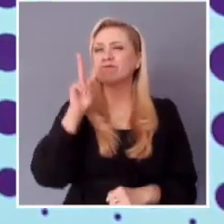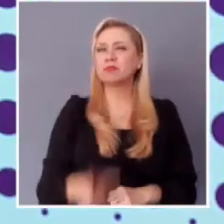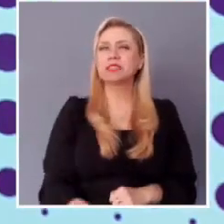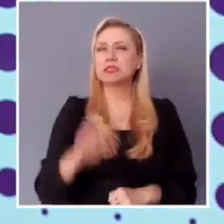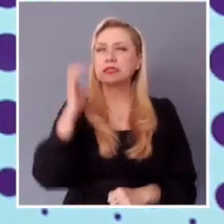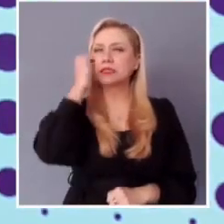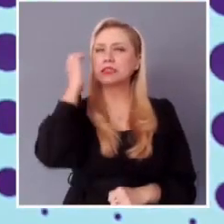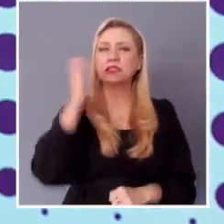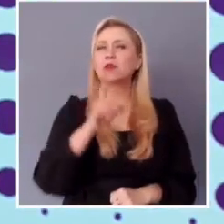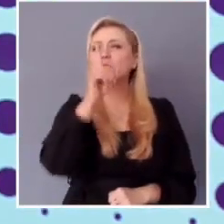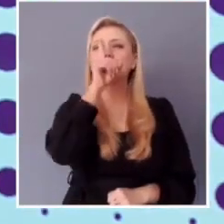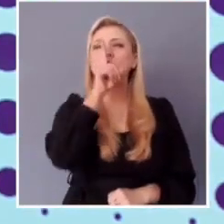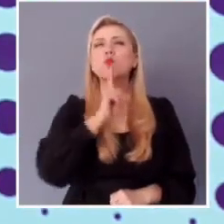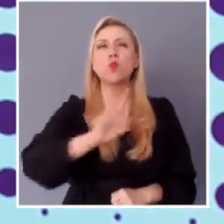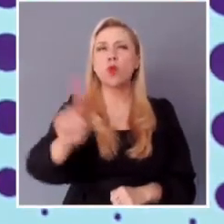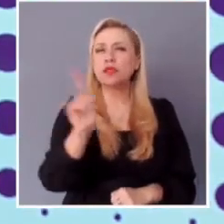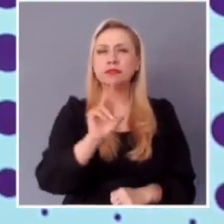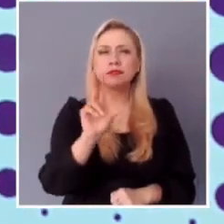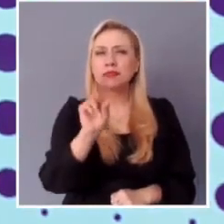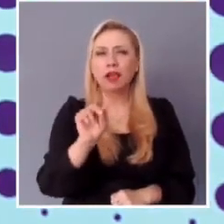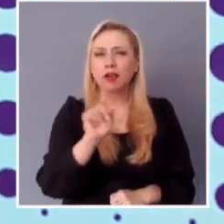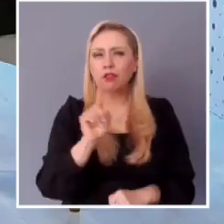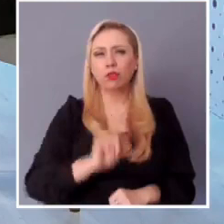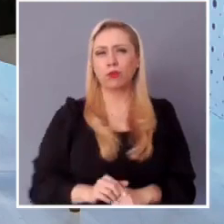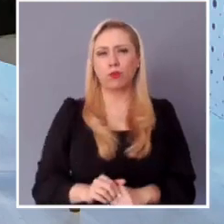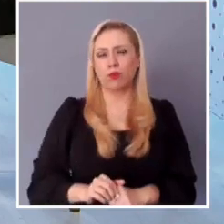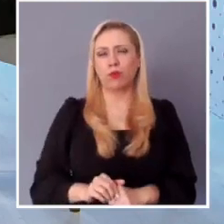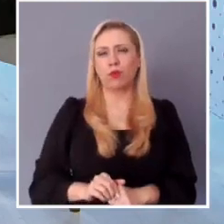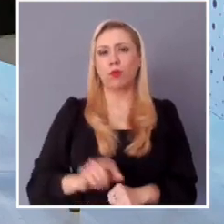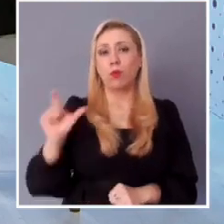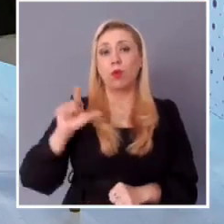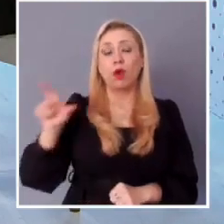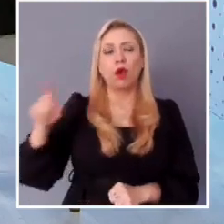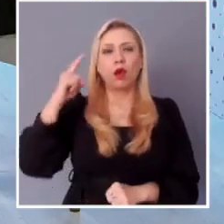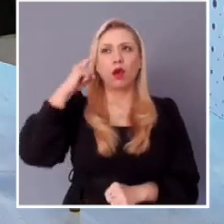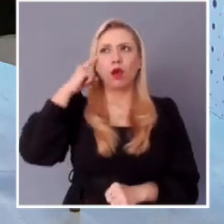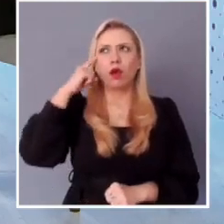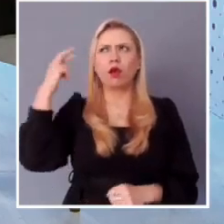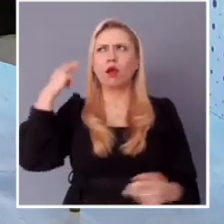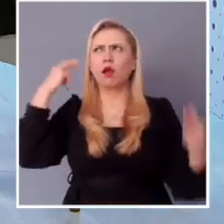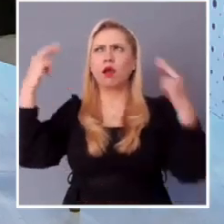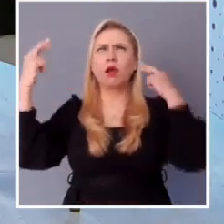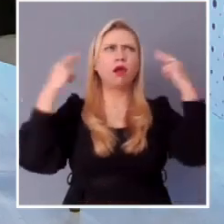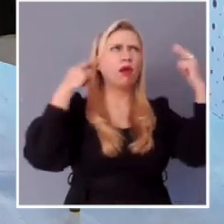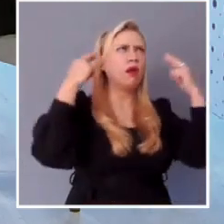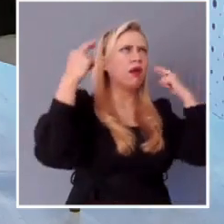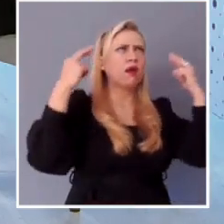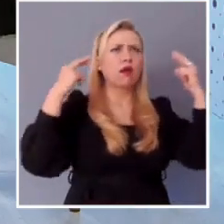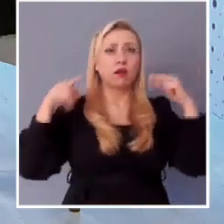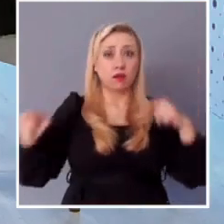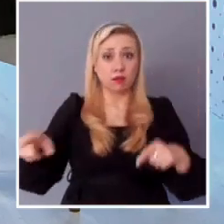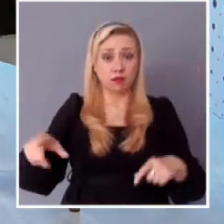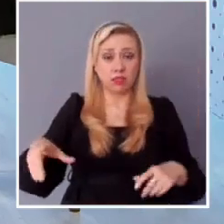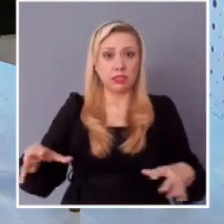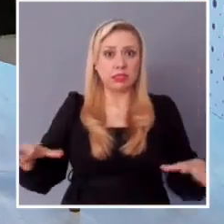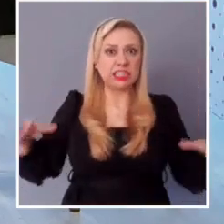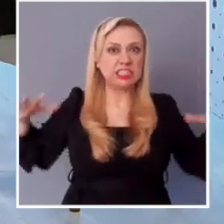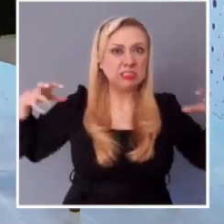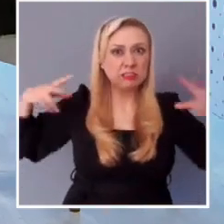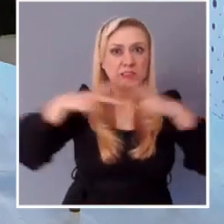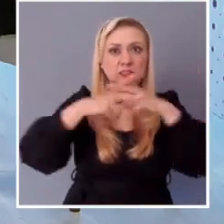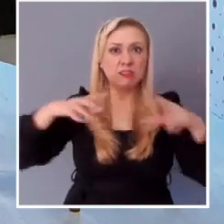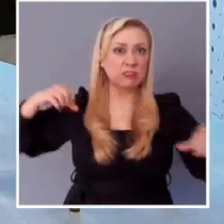No es cierto que una persona, por ejemplo, con diagnóstico de esquizofrenia sea violenta. No es cierto que una persona que